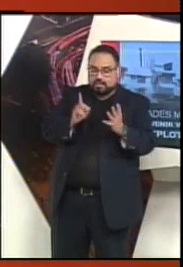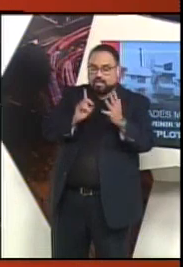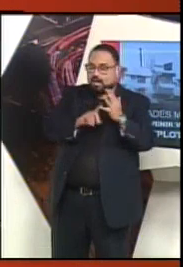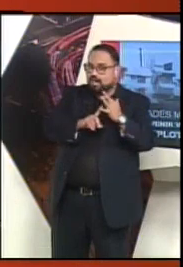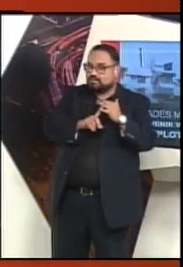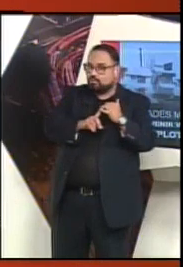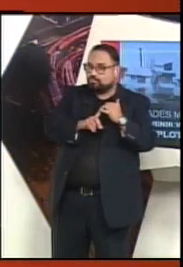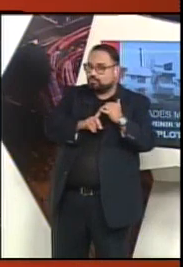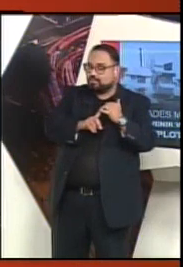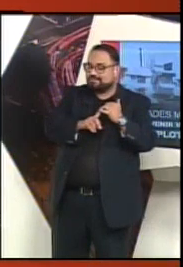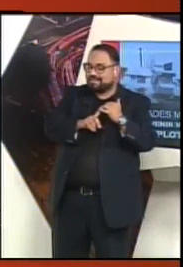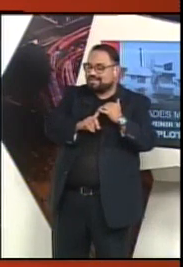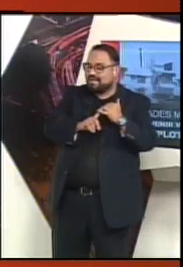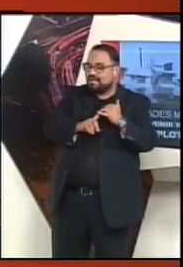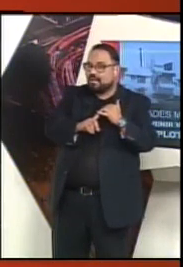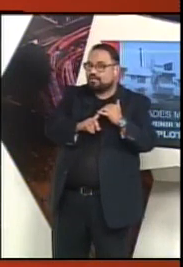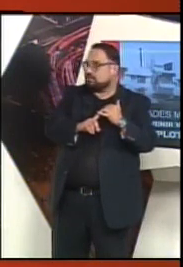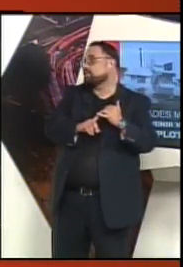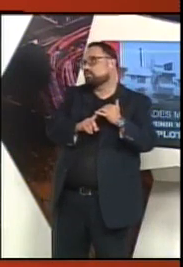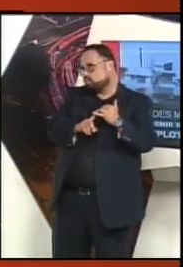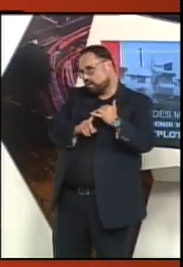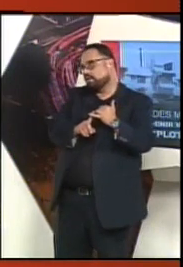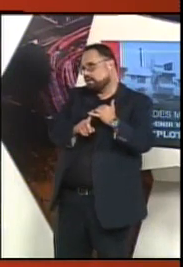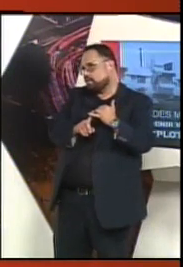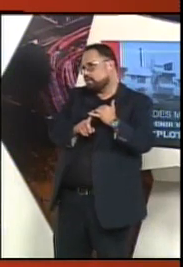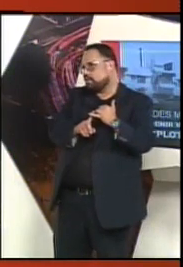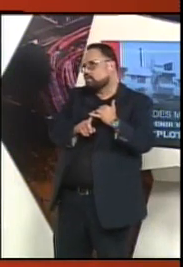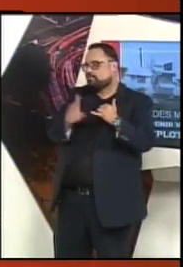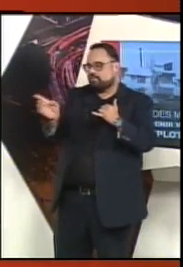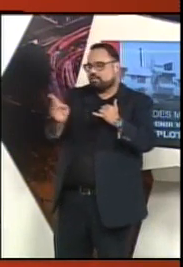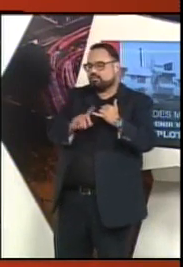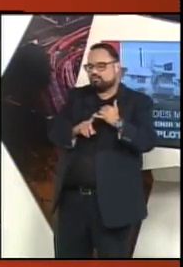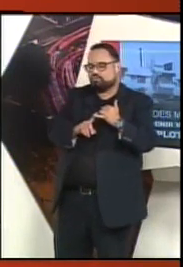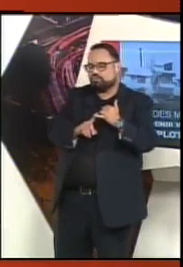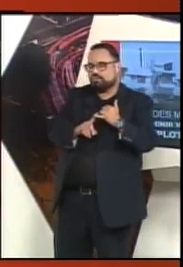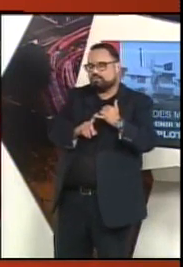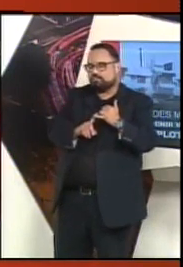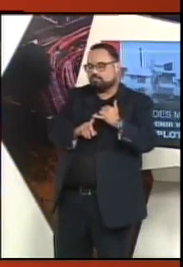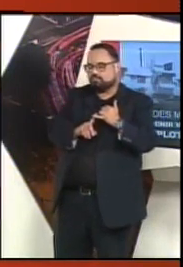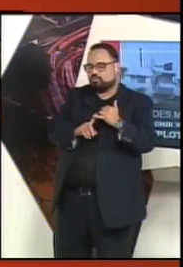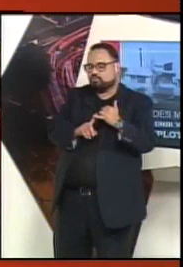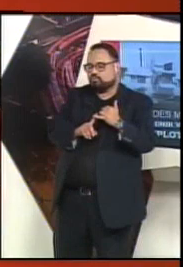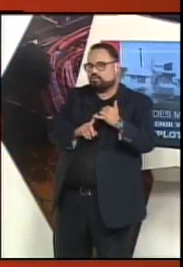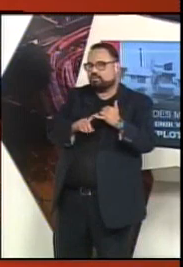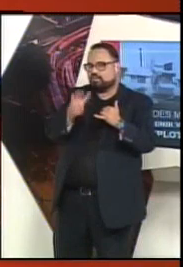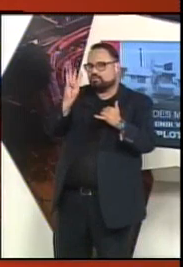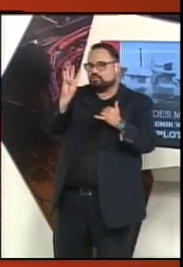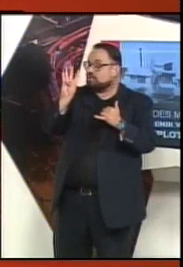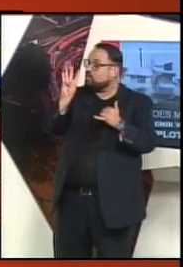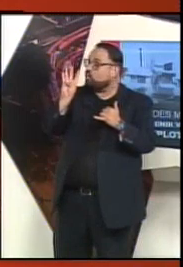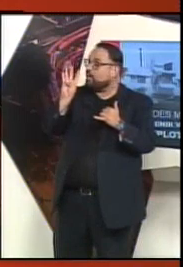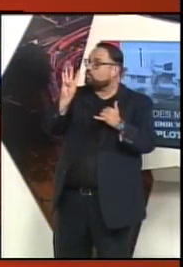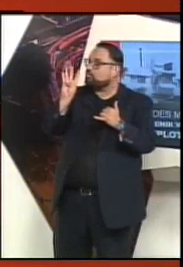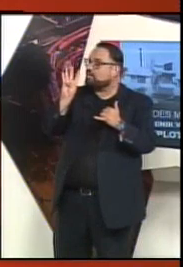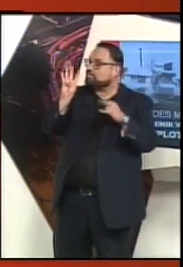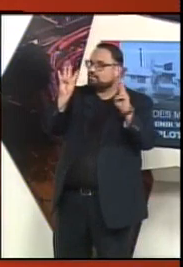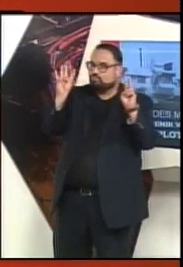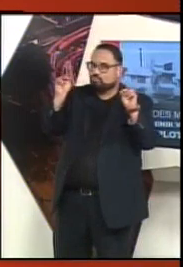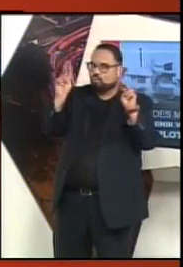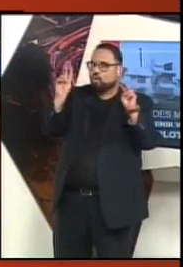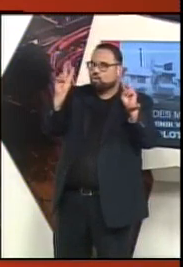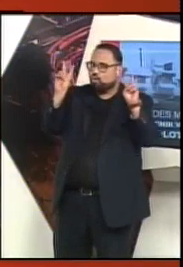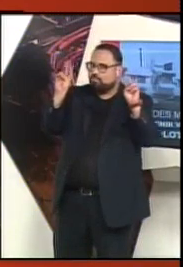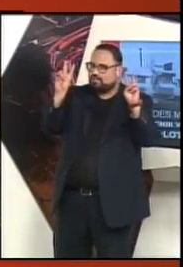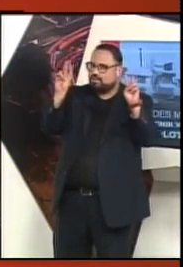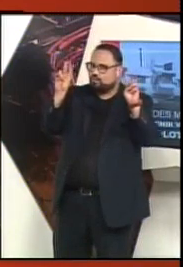presenta las adopciones ilegales en el cual en la década finales de los 80 y principios de los 90 llegamos a ser el cuarto país en